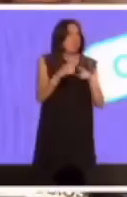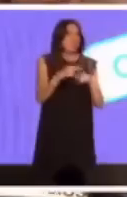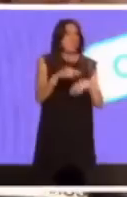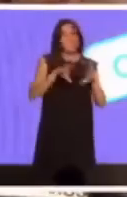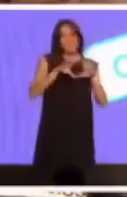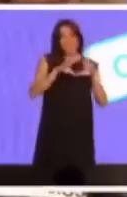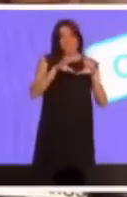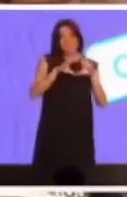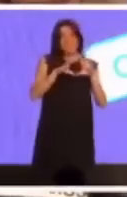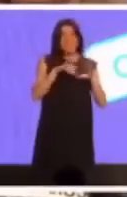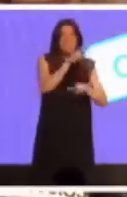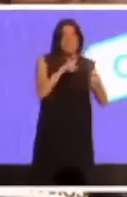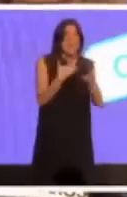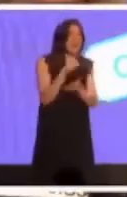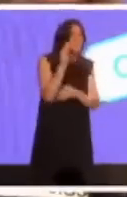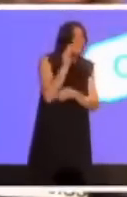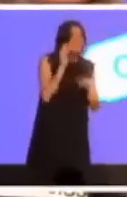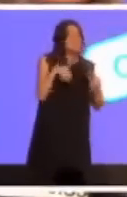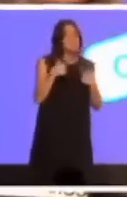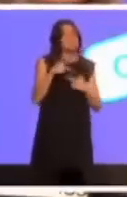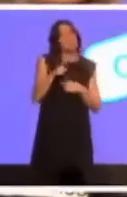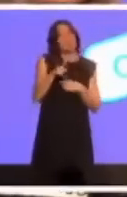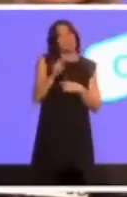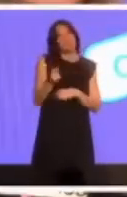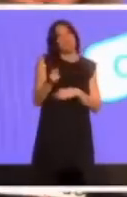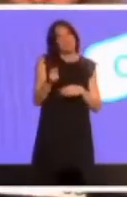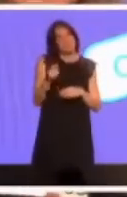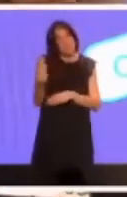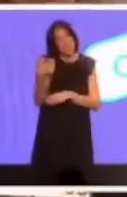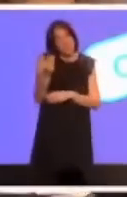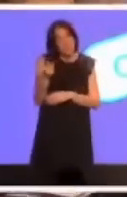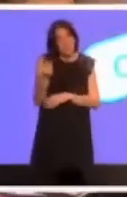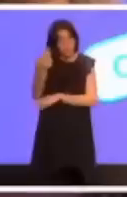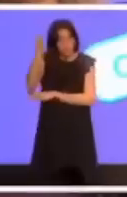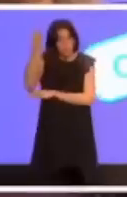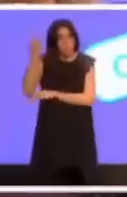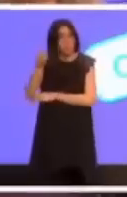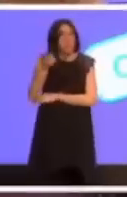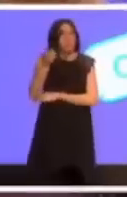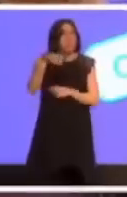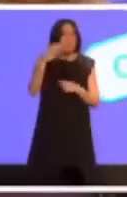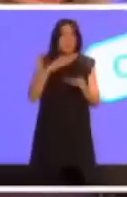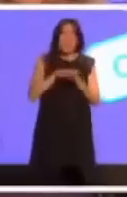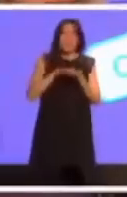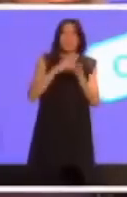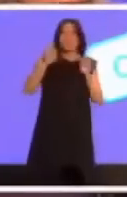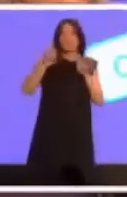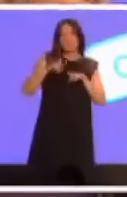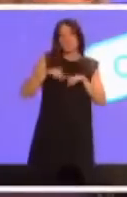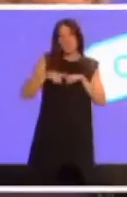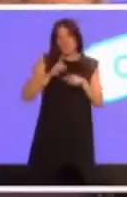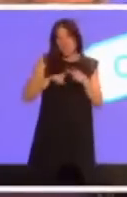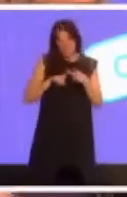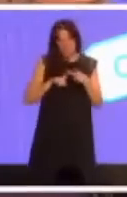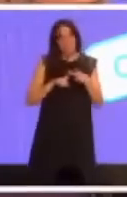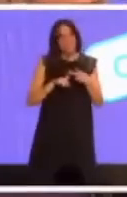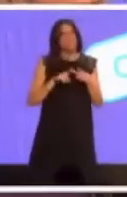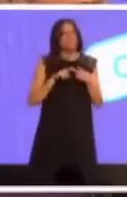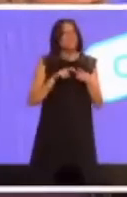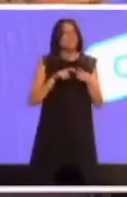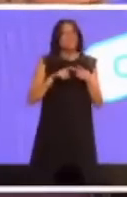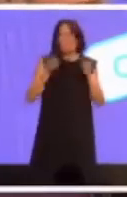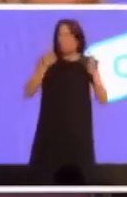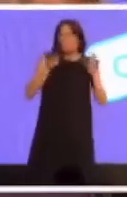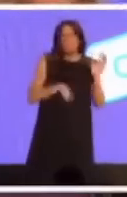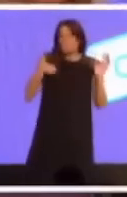que nos permiten a todas tener más derechos va a tocar hablar de educación sexual va a tocar hablar de